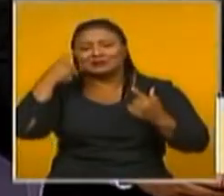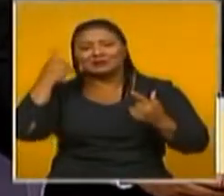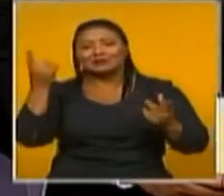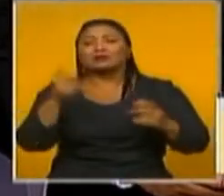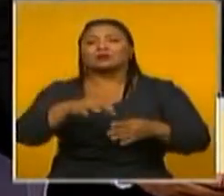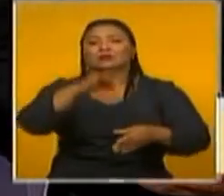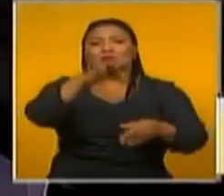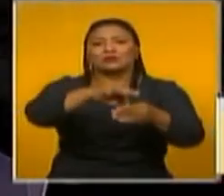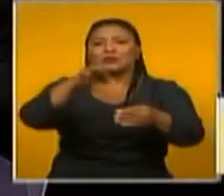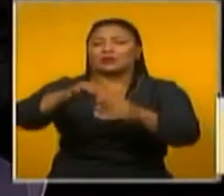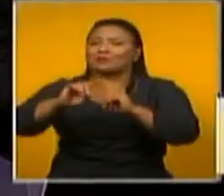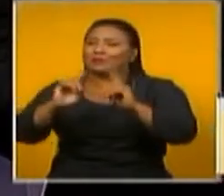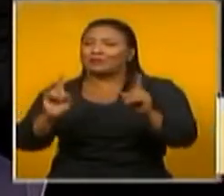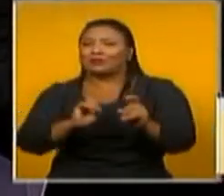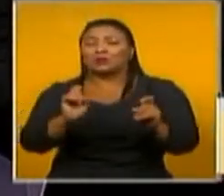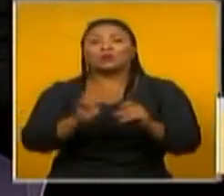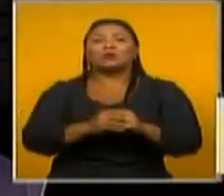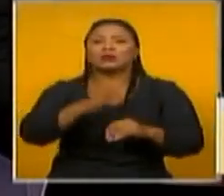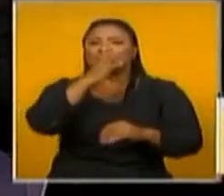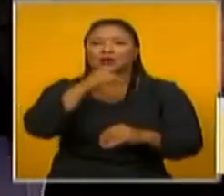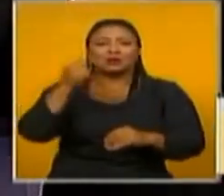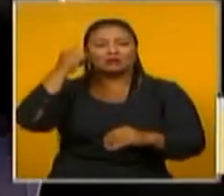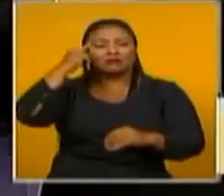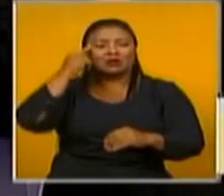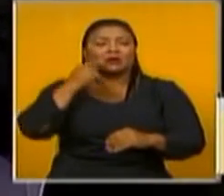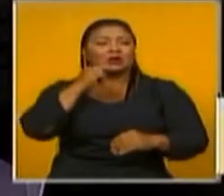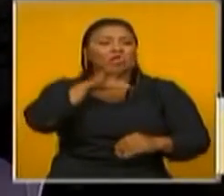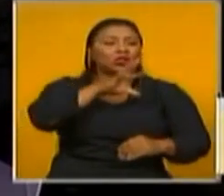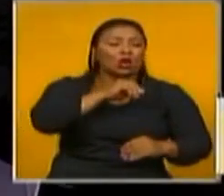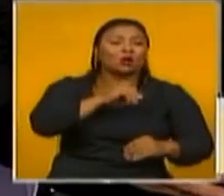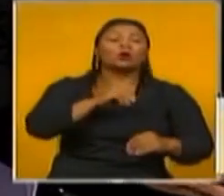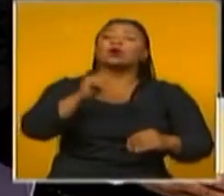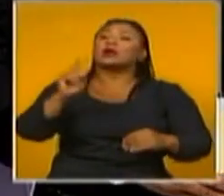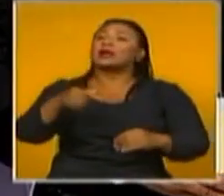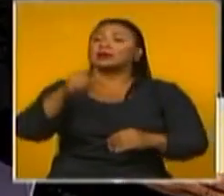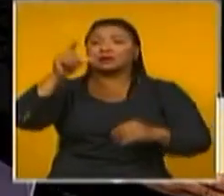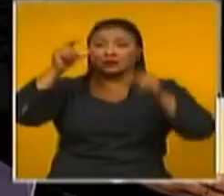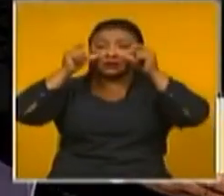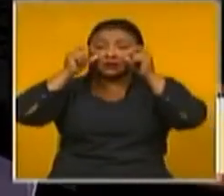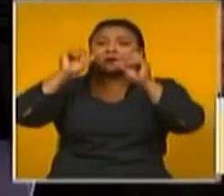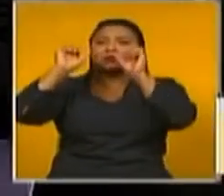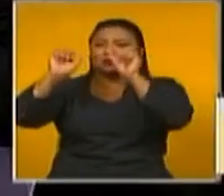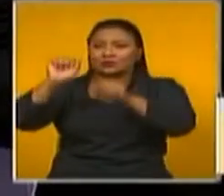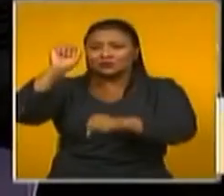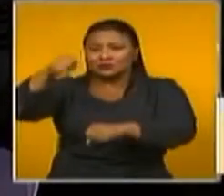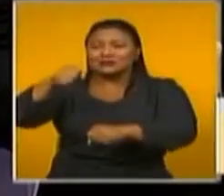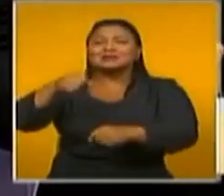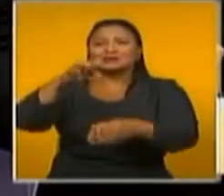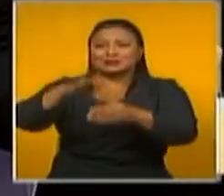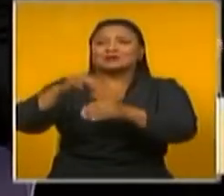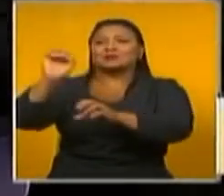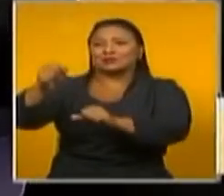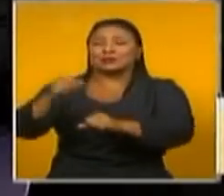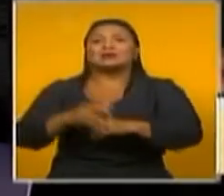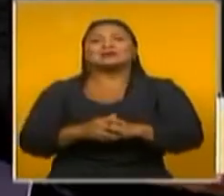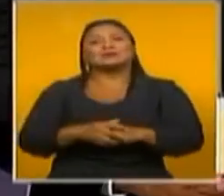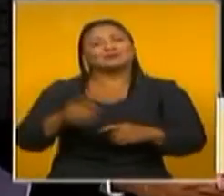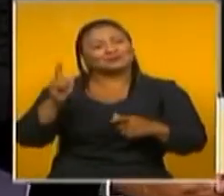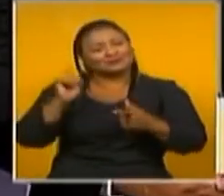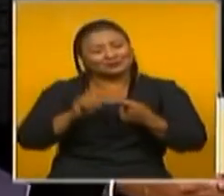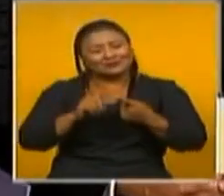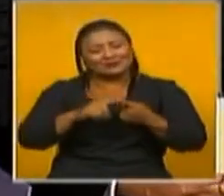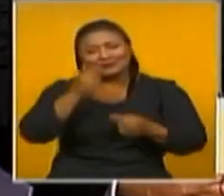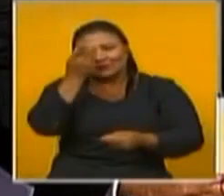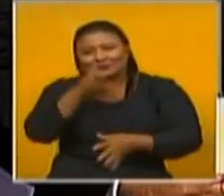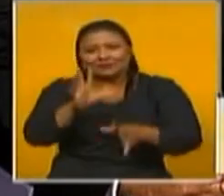consulta, Rafael Correa por el no y Guillermo Lasso por el sí. Hasta entonces, les deseo que tengan